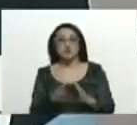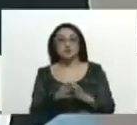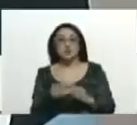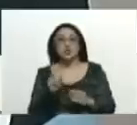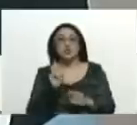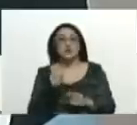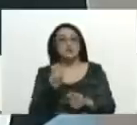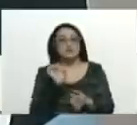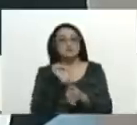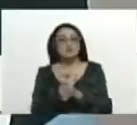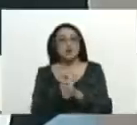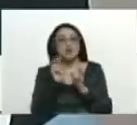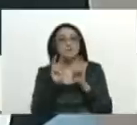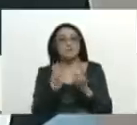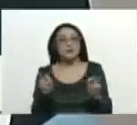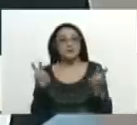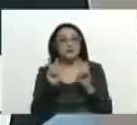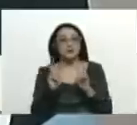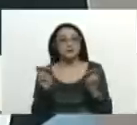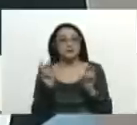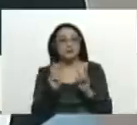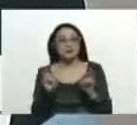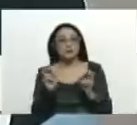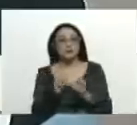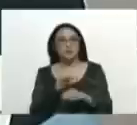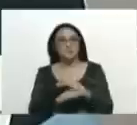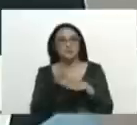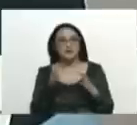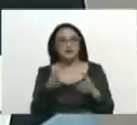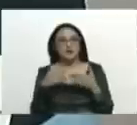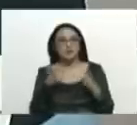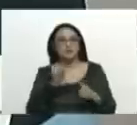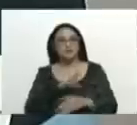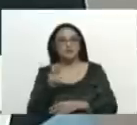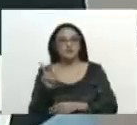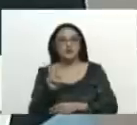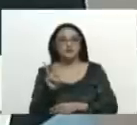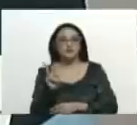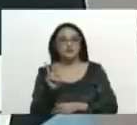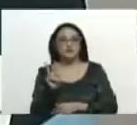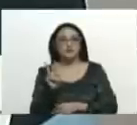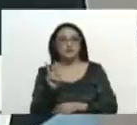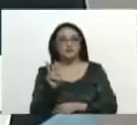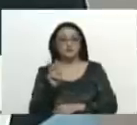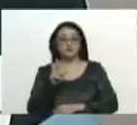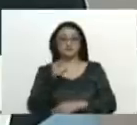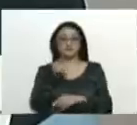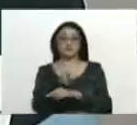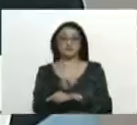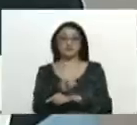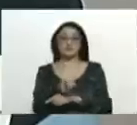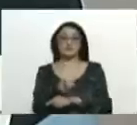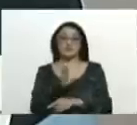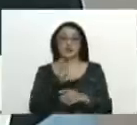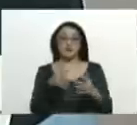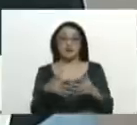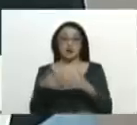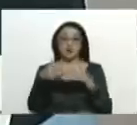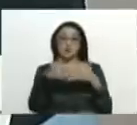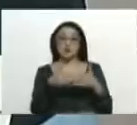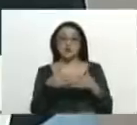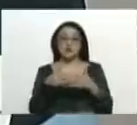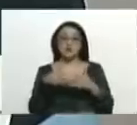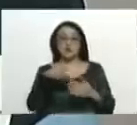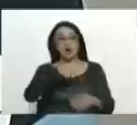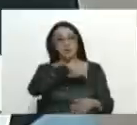están siendo procesados investigados por el Ministerio Público de Venezuela por lo tanto es deber de los Estados Unidos de América